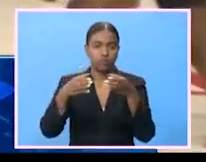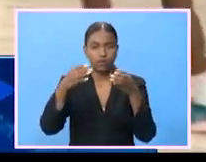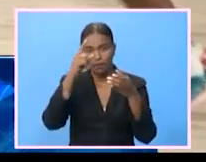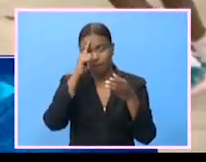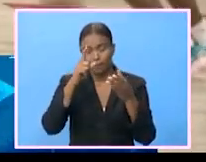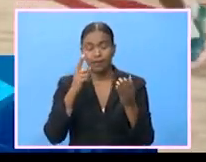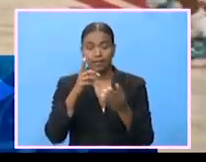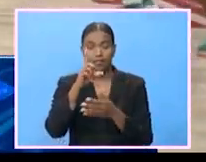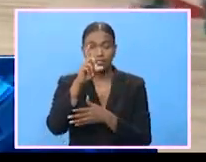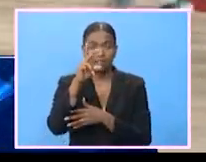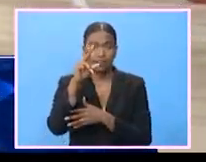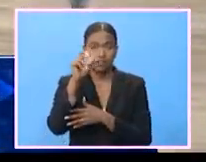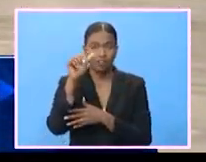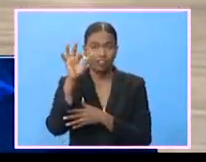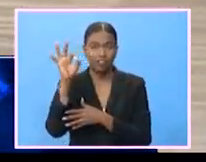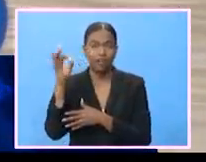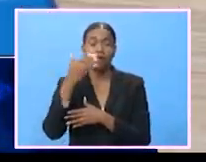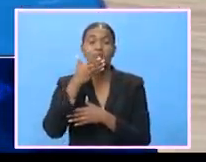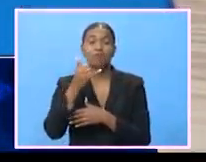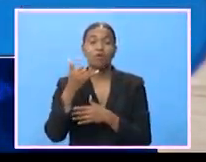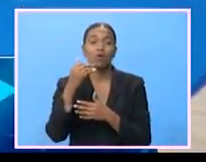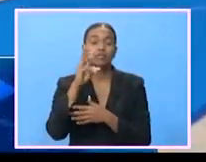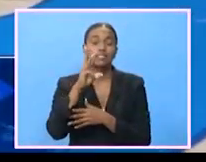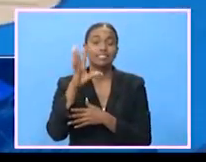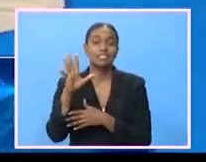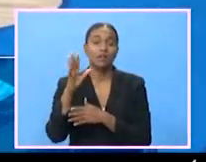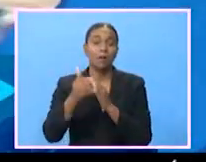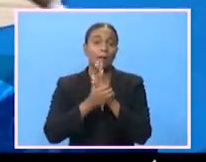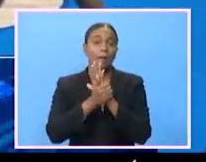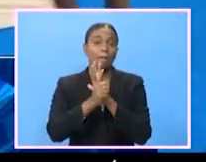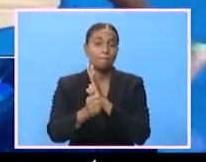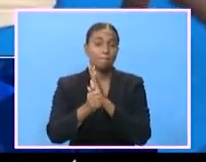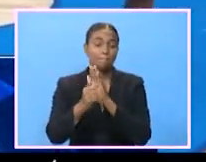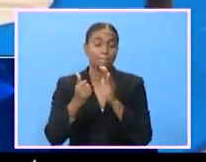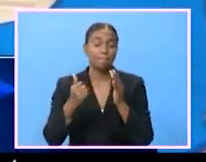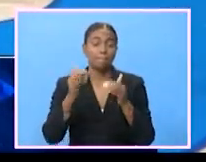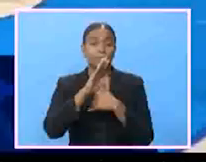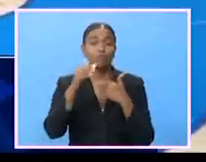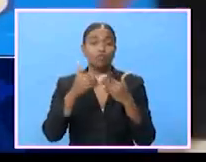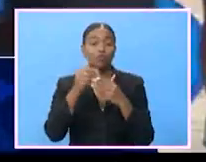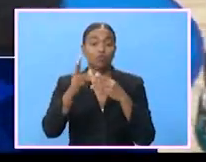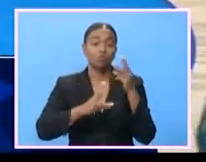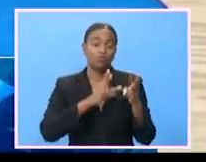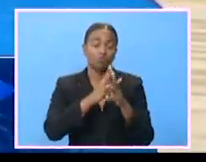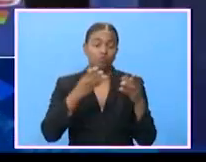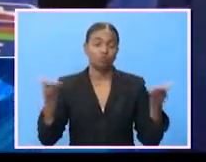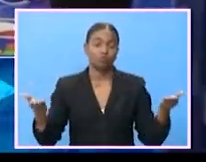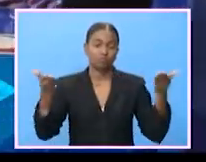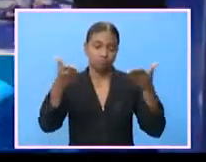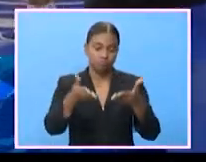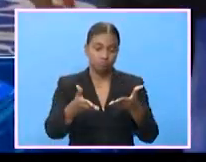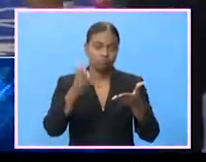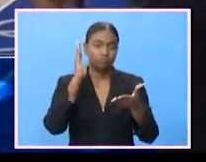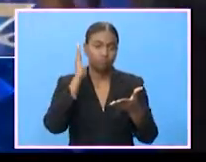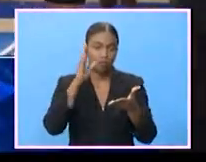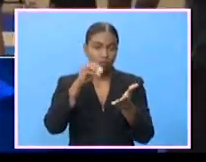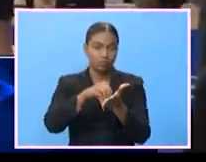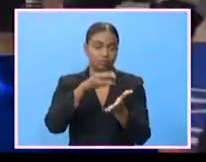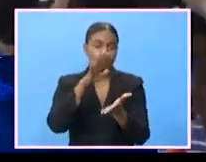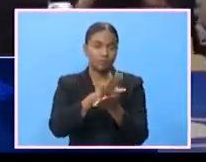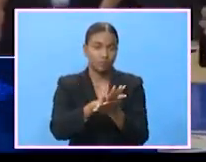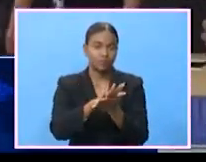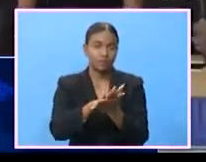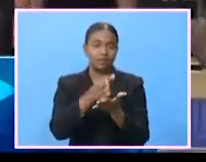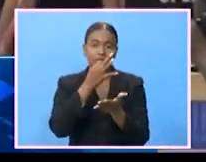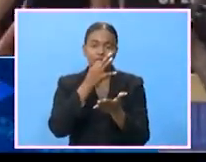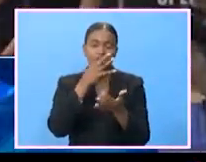Draft Combine, donde están los mejores 75 prospectos de todo el mundo que estarán siendo inscritos en